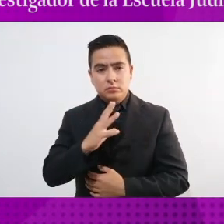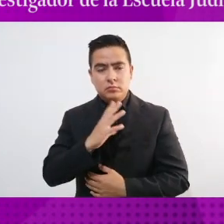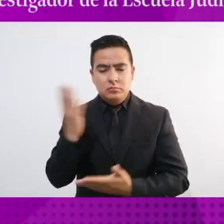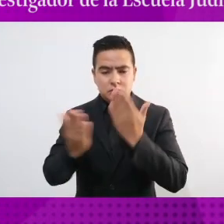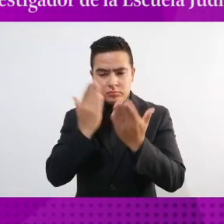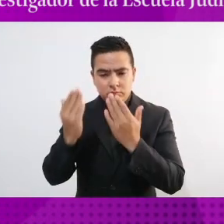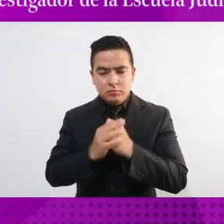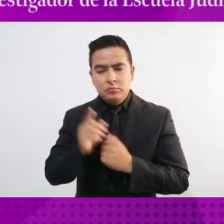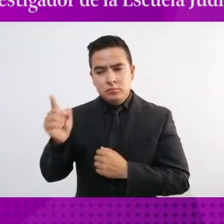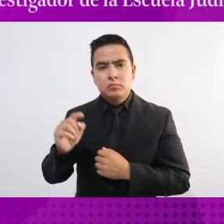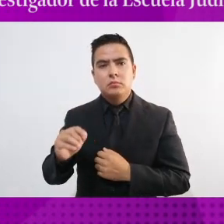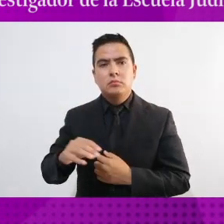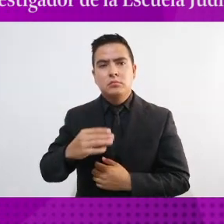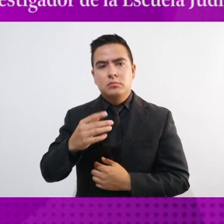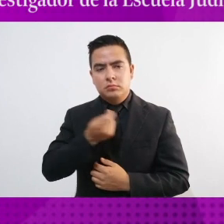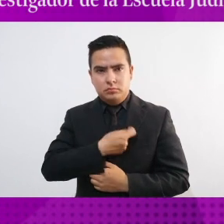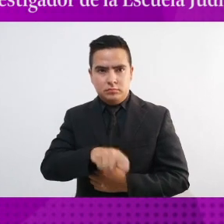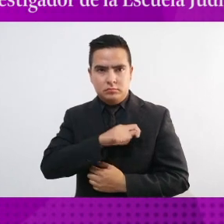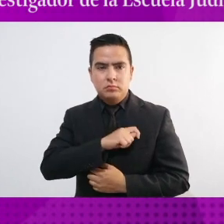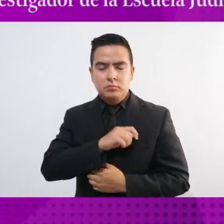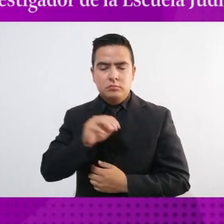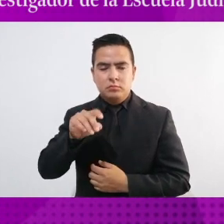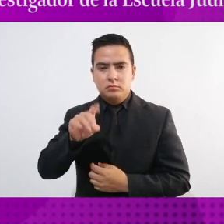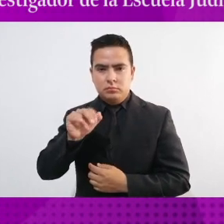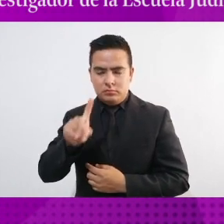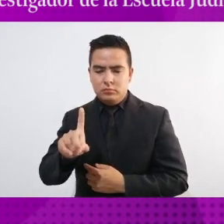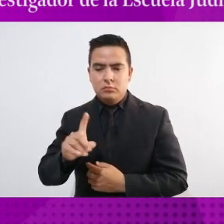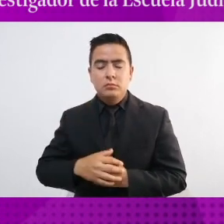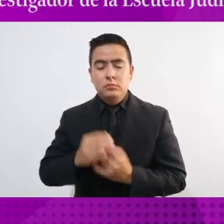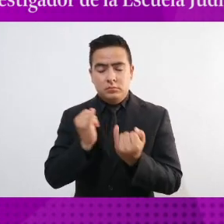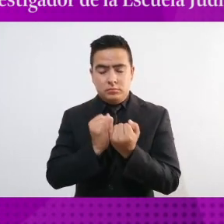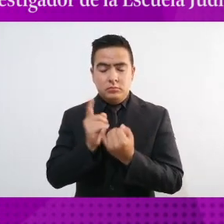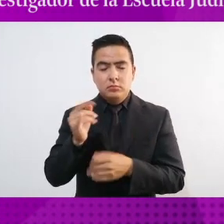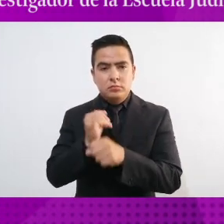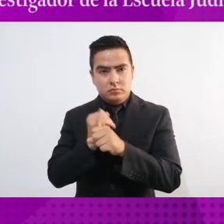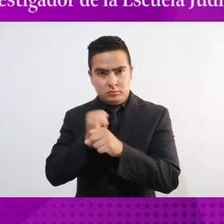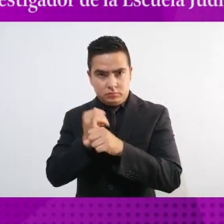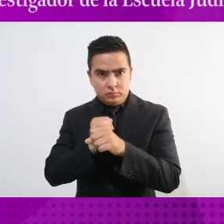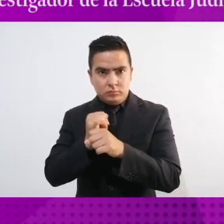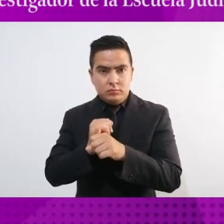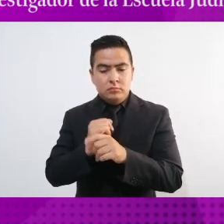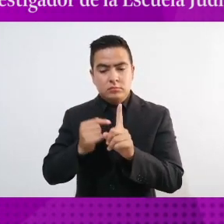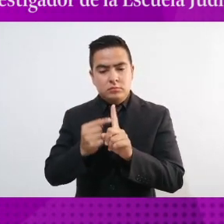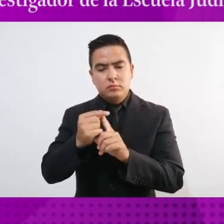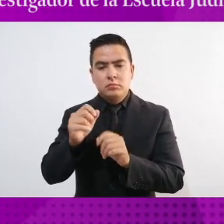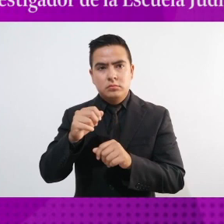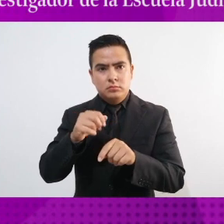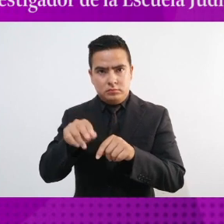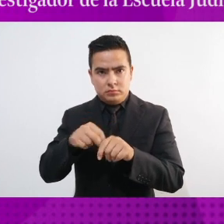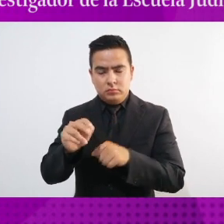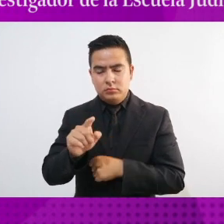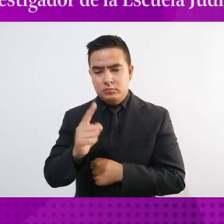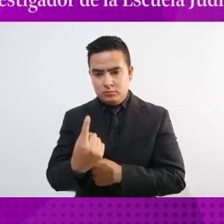y Constitucionales de Madrid. También es investigador del nivel 1 del Sistema